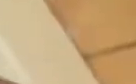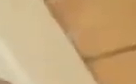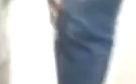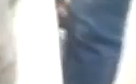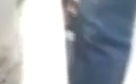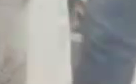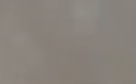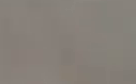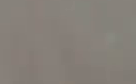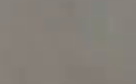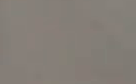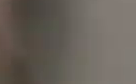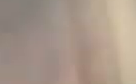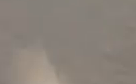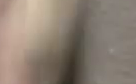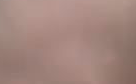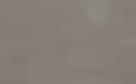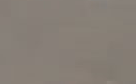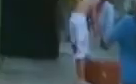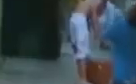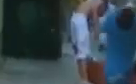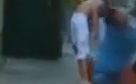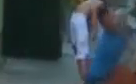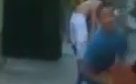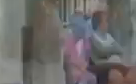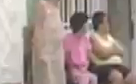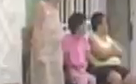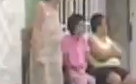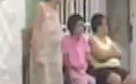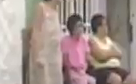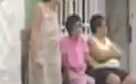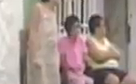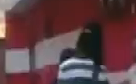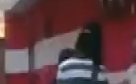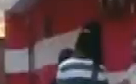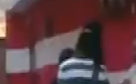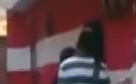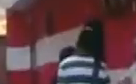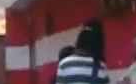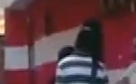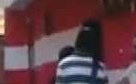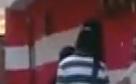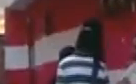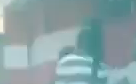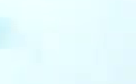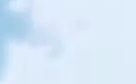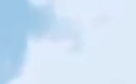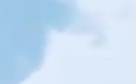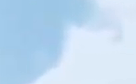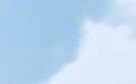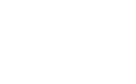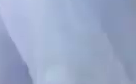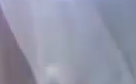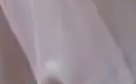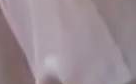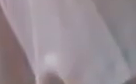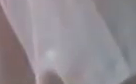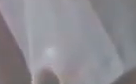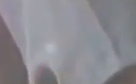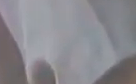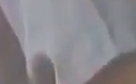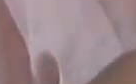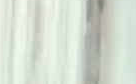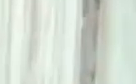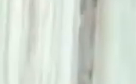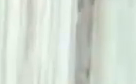nuevas comunidades, arregle los barrios de Venezuela completico, ponga pepito los barrios de Venezuela. Hasta